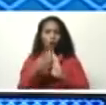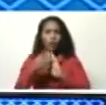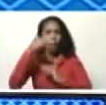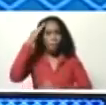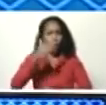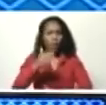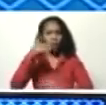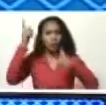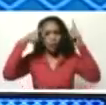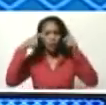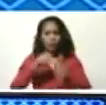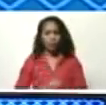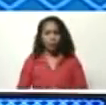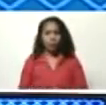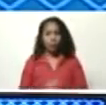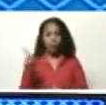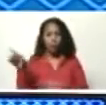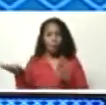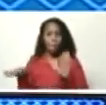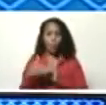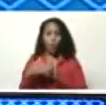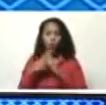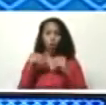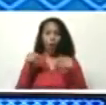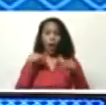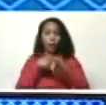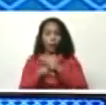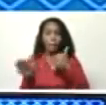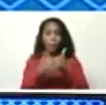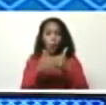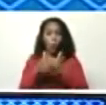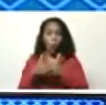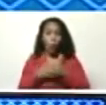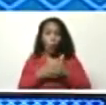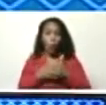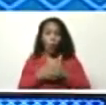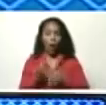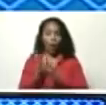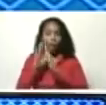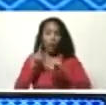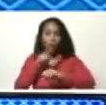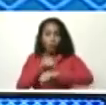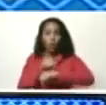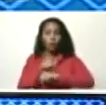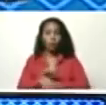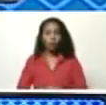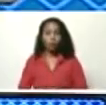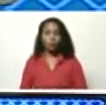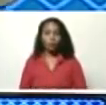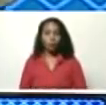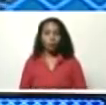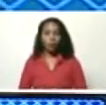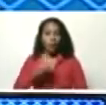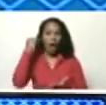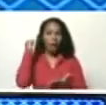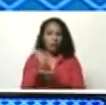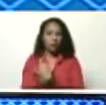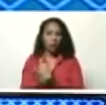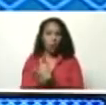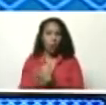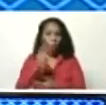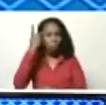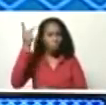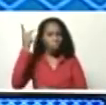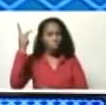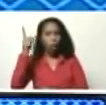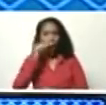Chávez. Habían trancado todas las entradas al cuartel, al Fuerte Tiuna. El asesino, psicópata,